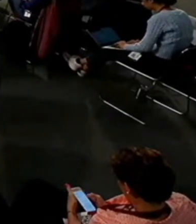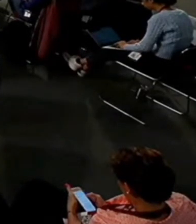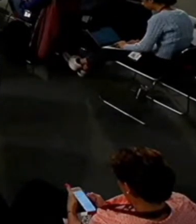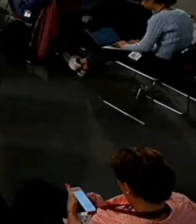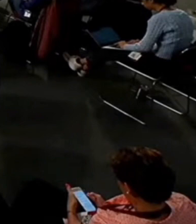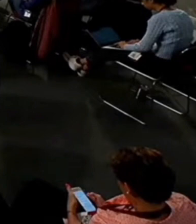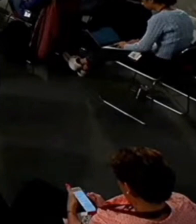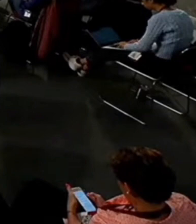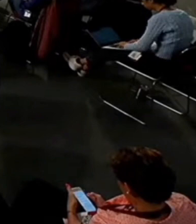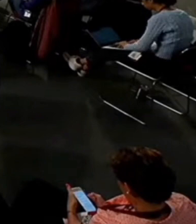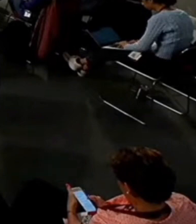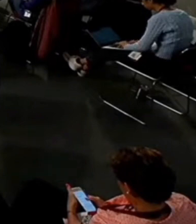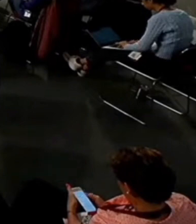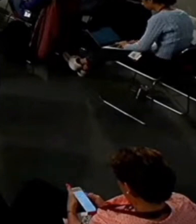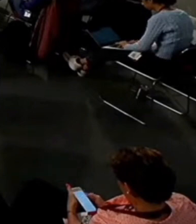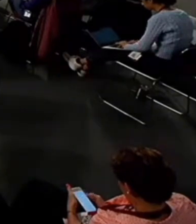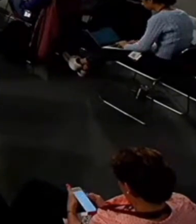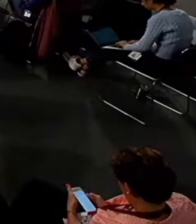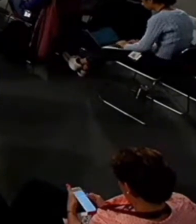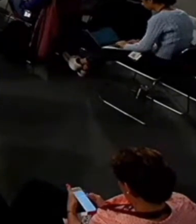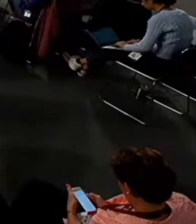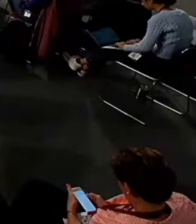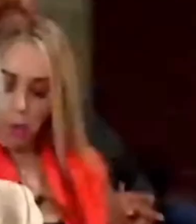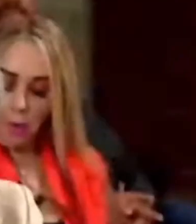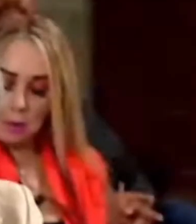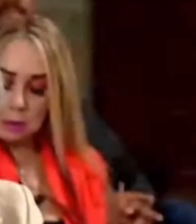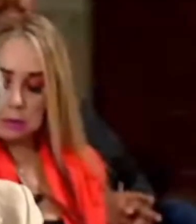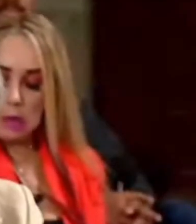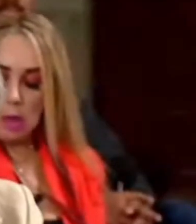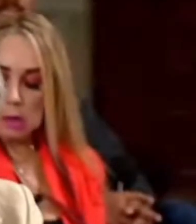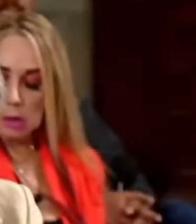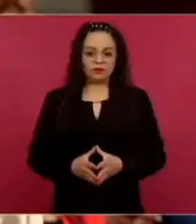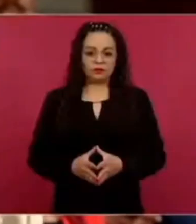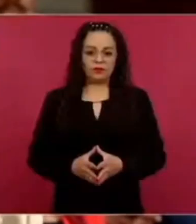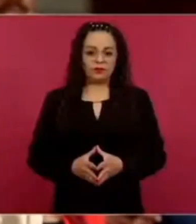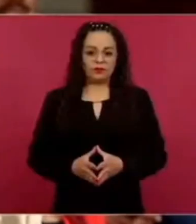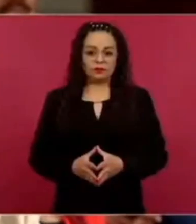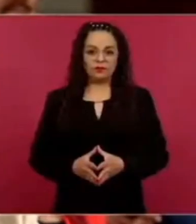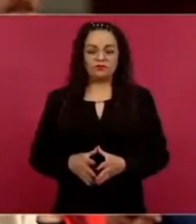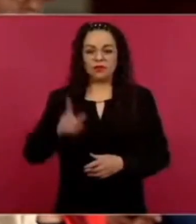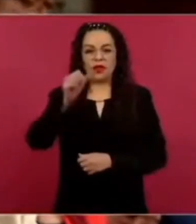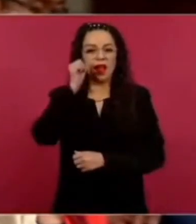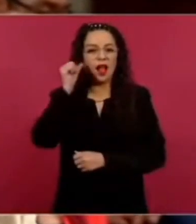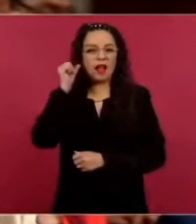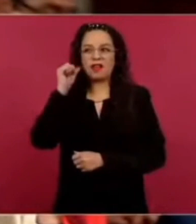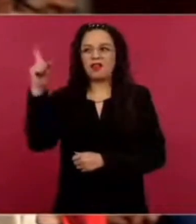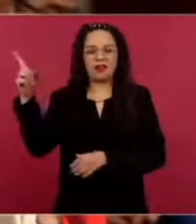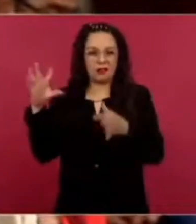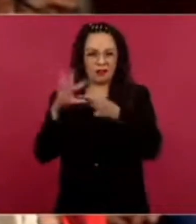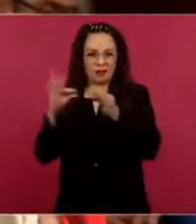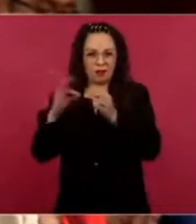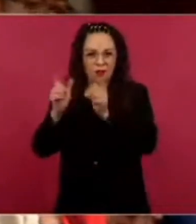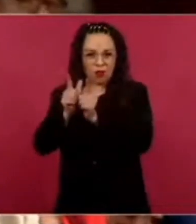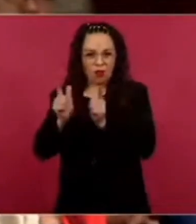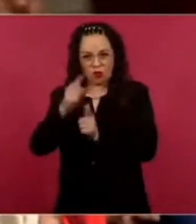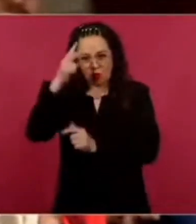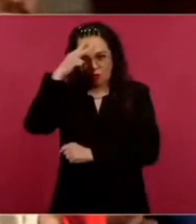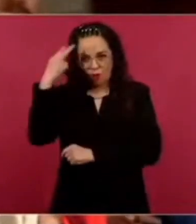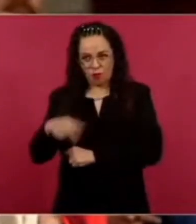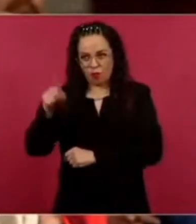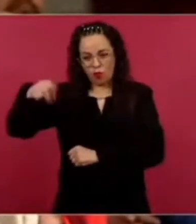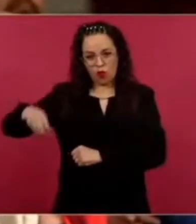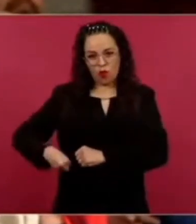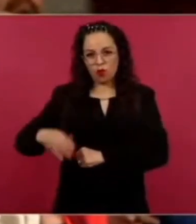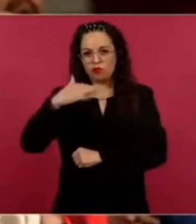la contaminación tóxica en el río Sonora y todo lo que ha derivado. No solo se trata del Alto Atoyac, no solo se trata de